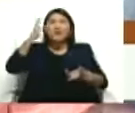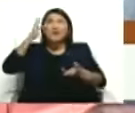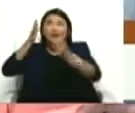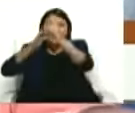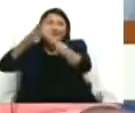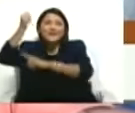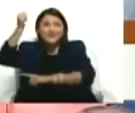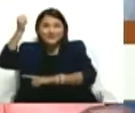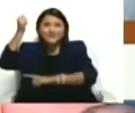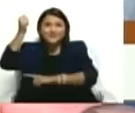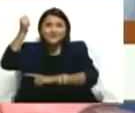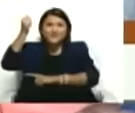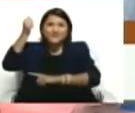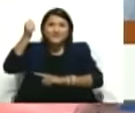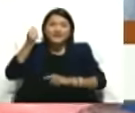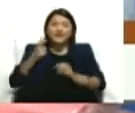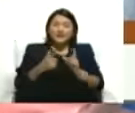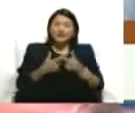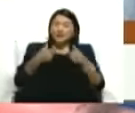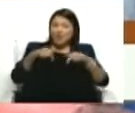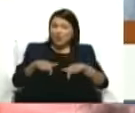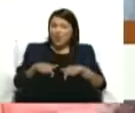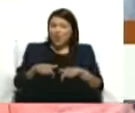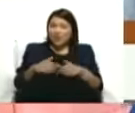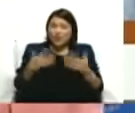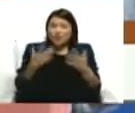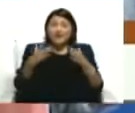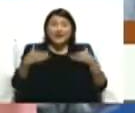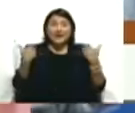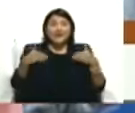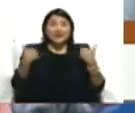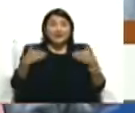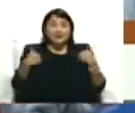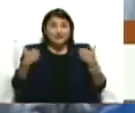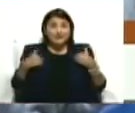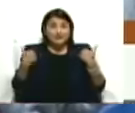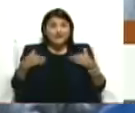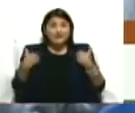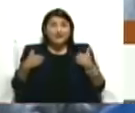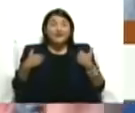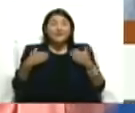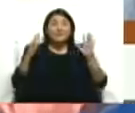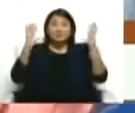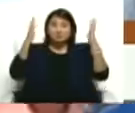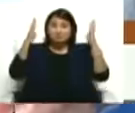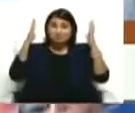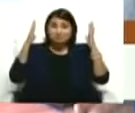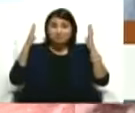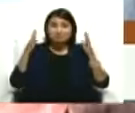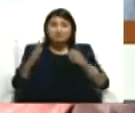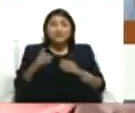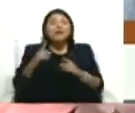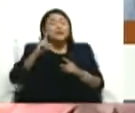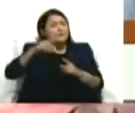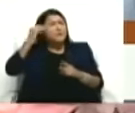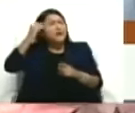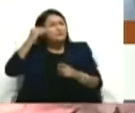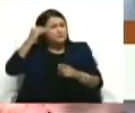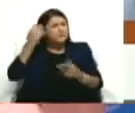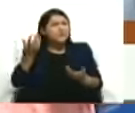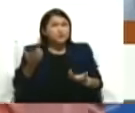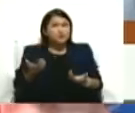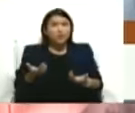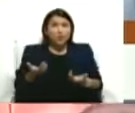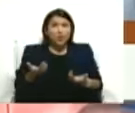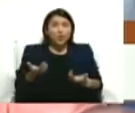puede sino ser un día para la alegría, para la celebración, para la reflexión de